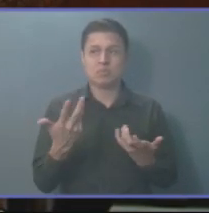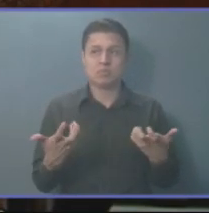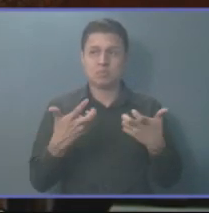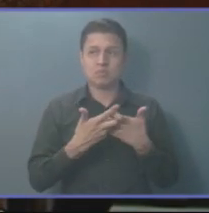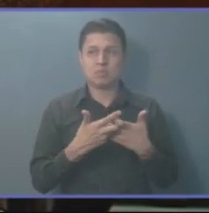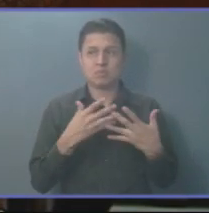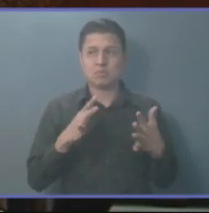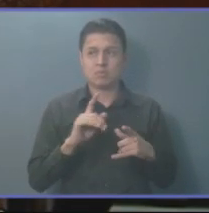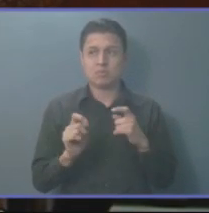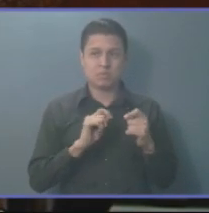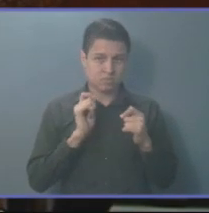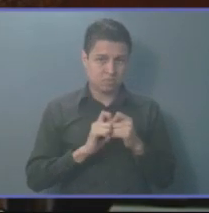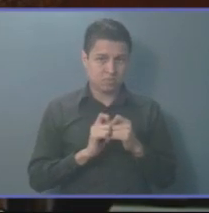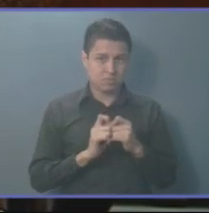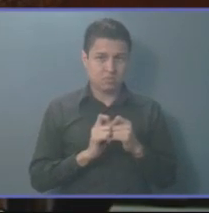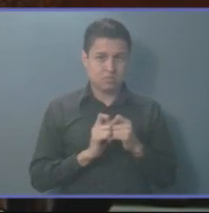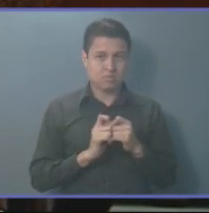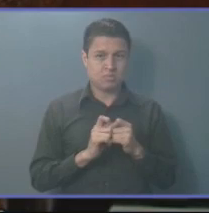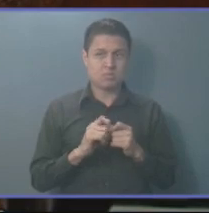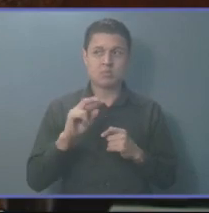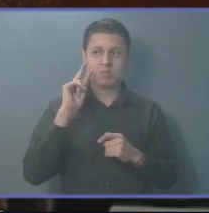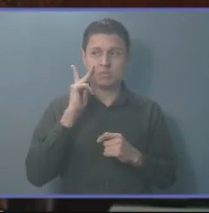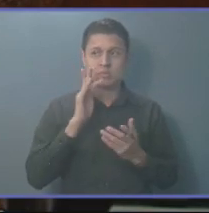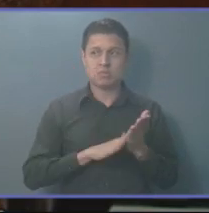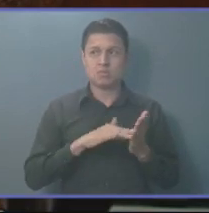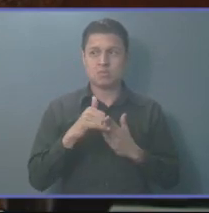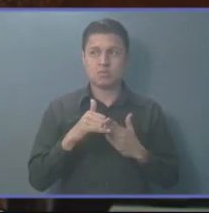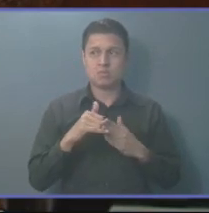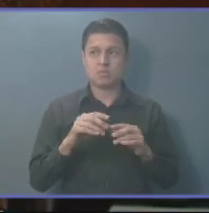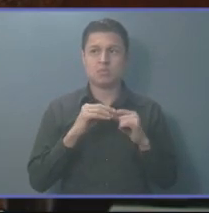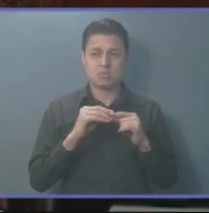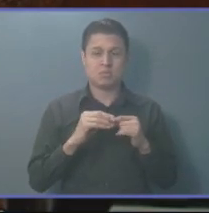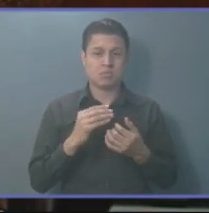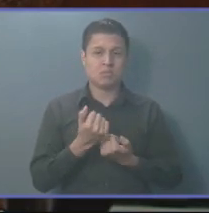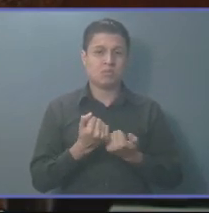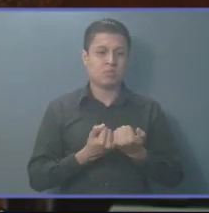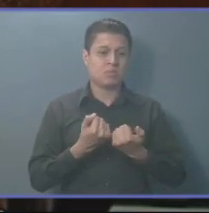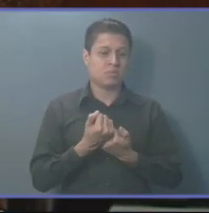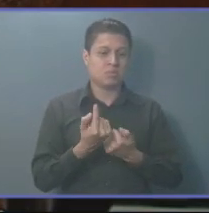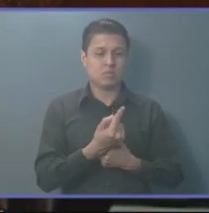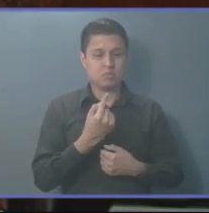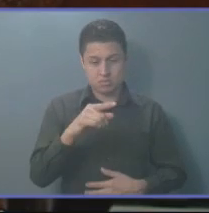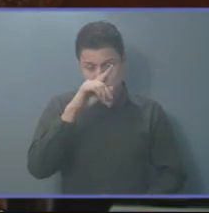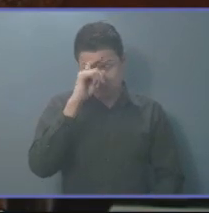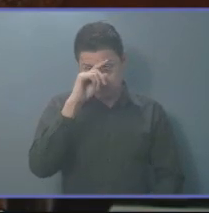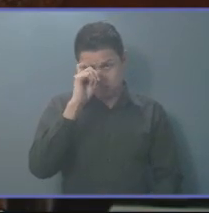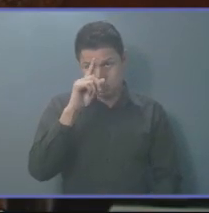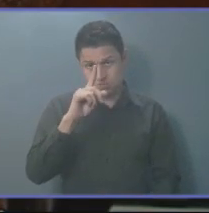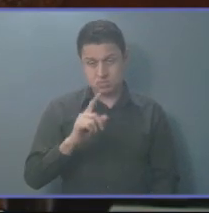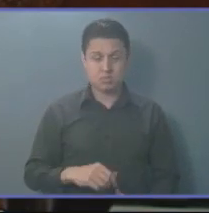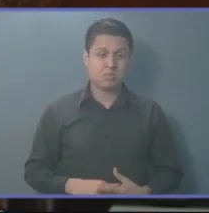marco definido en el mismo en lo que respecta al programa de subsidio para los empleados